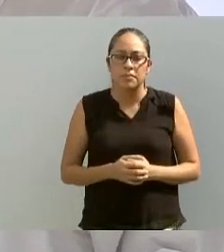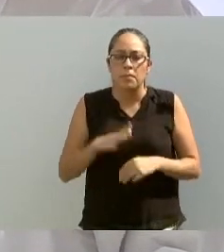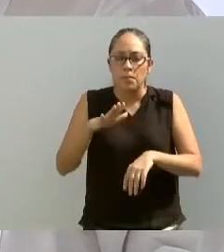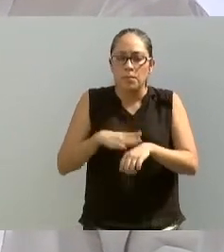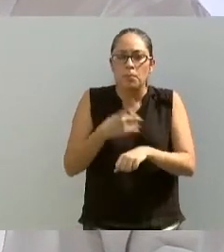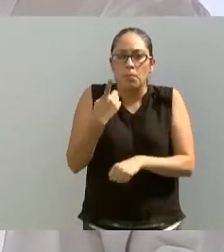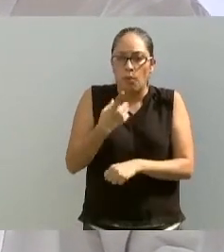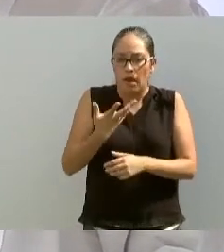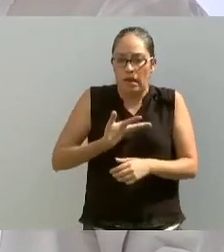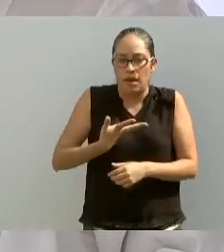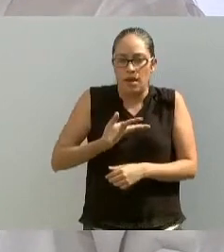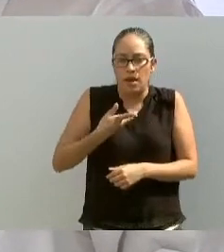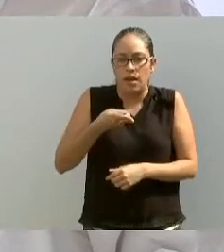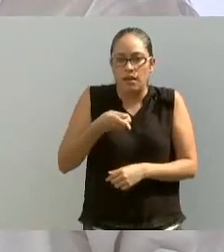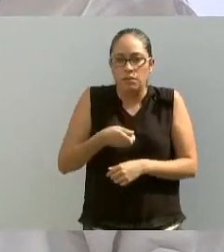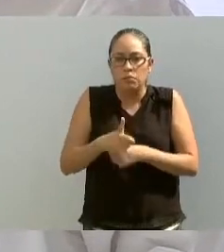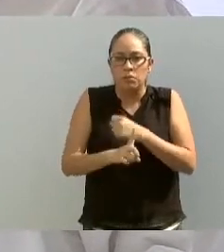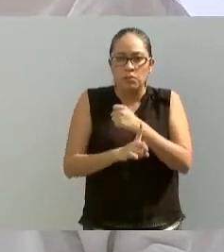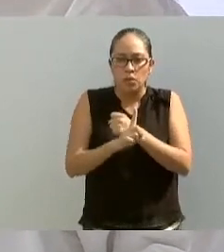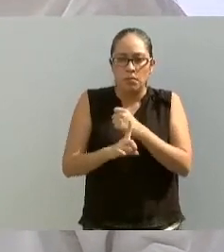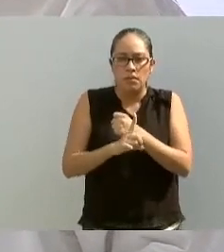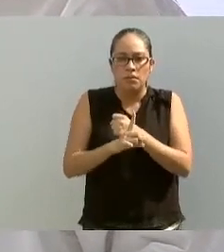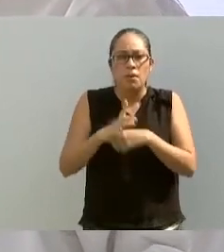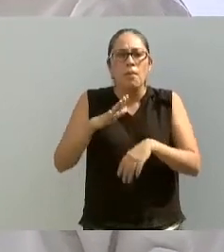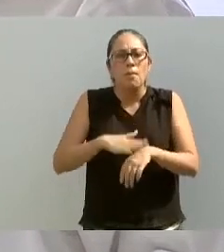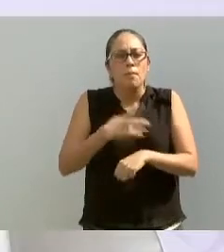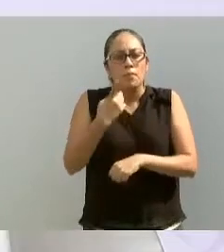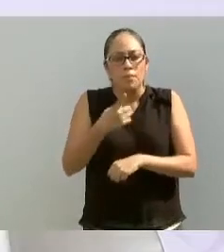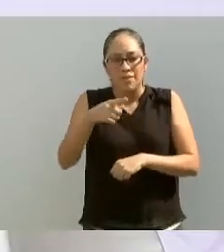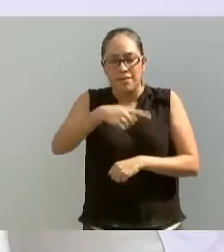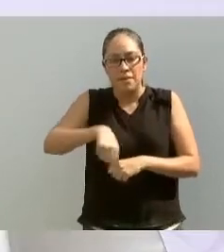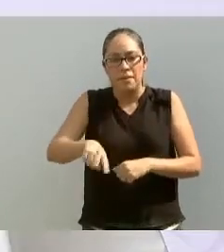porqué de la descomposición social.